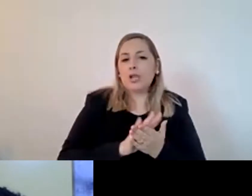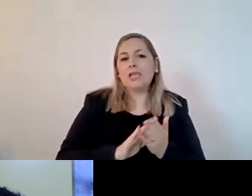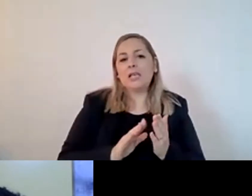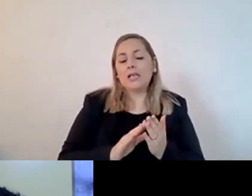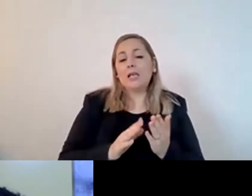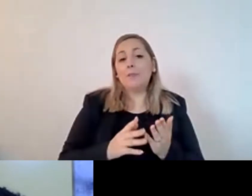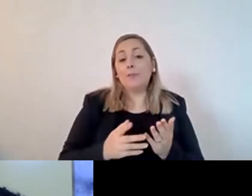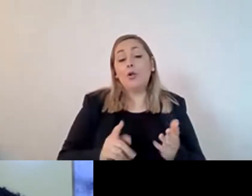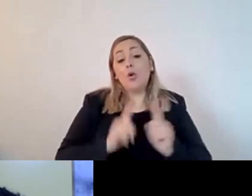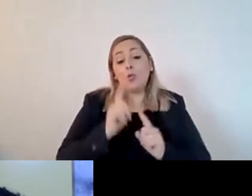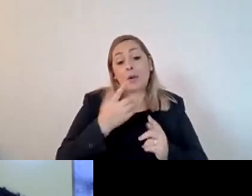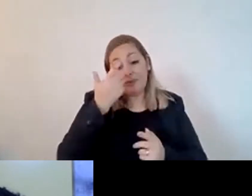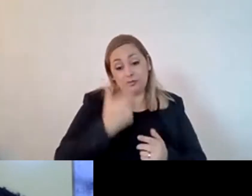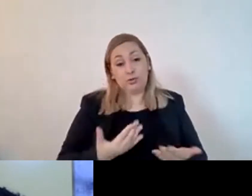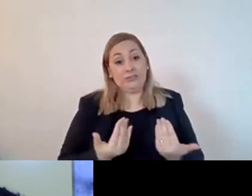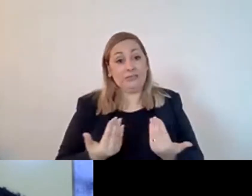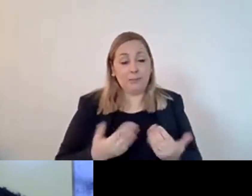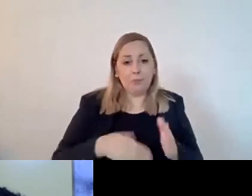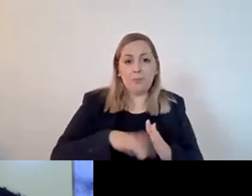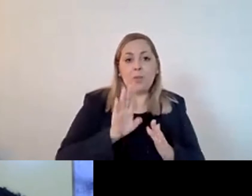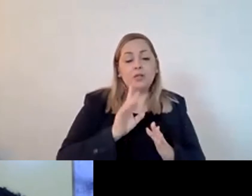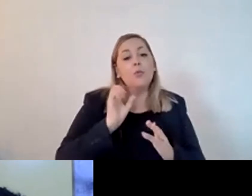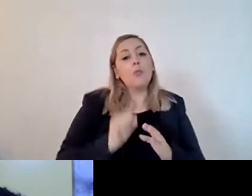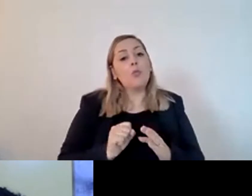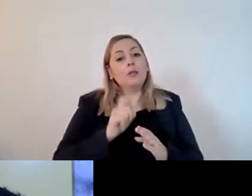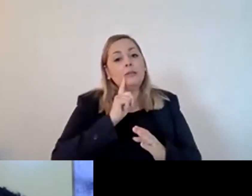tendencias ansiosas o puede llegar hasta tener